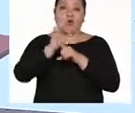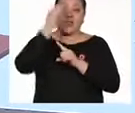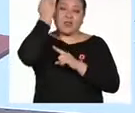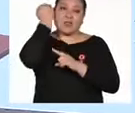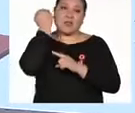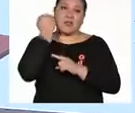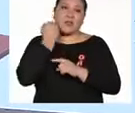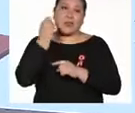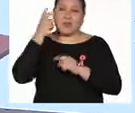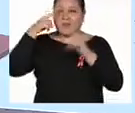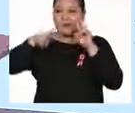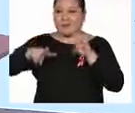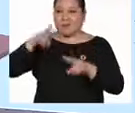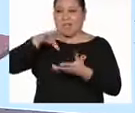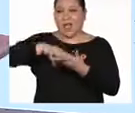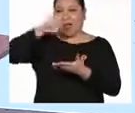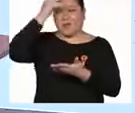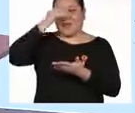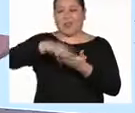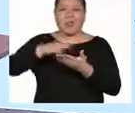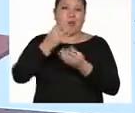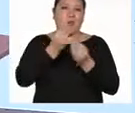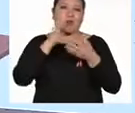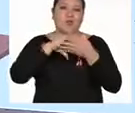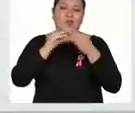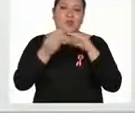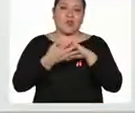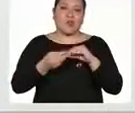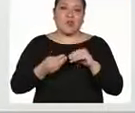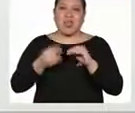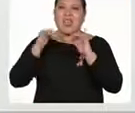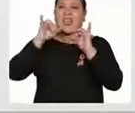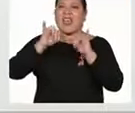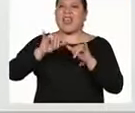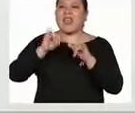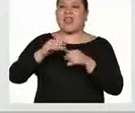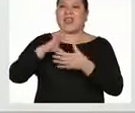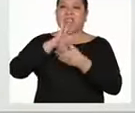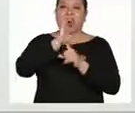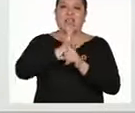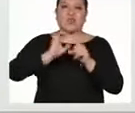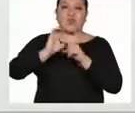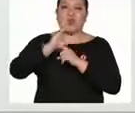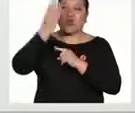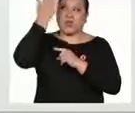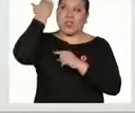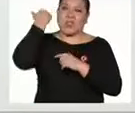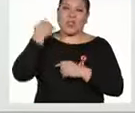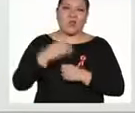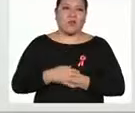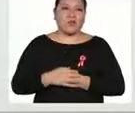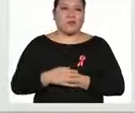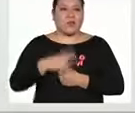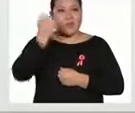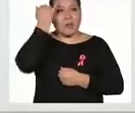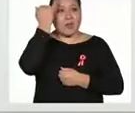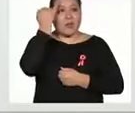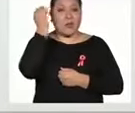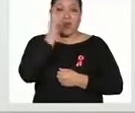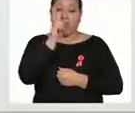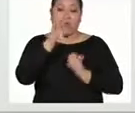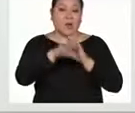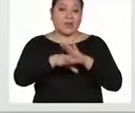aprendiendo mucho de historia y de los rastros que quedan de las culturas pasadas. ¡Qué genial! Me imagino que como no pueden